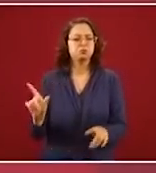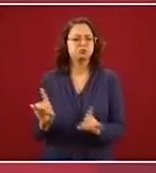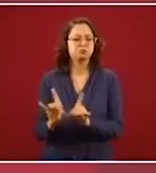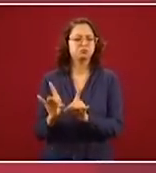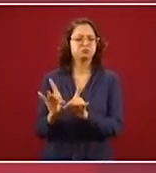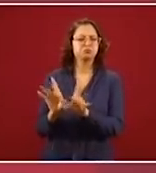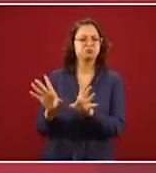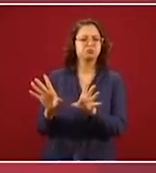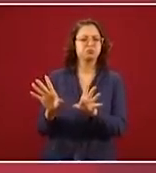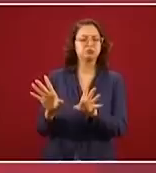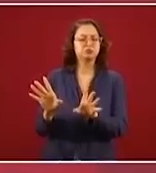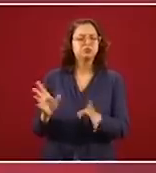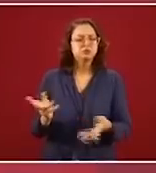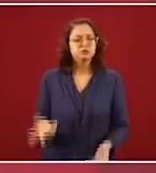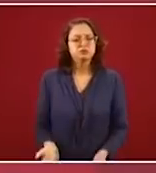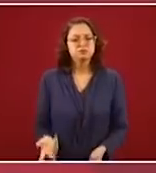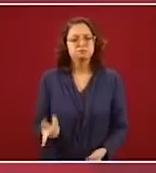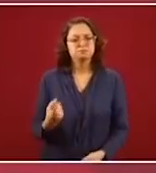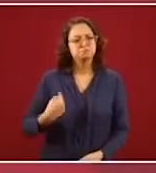Siempre,